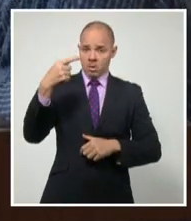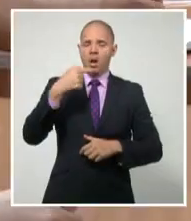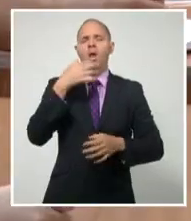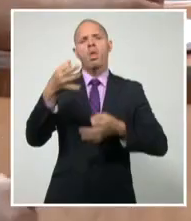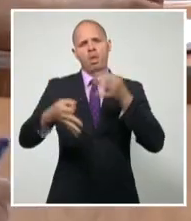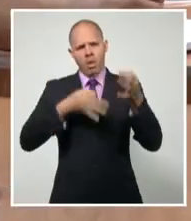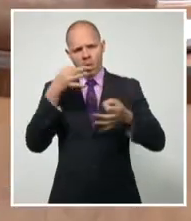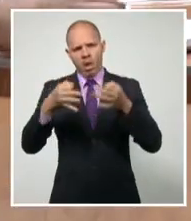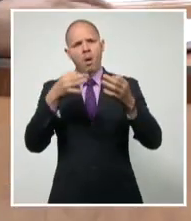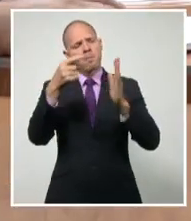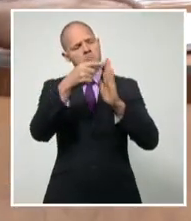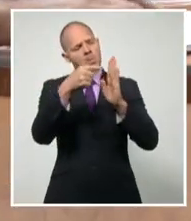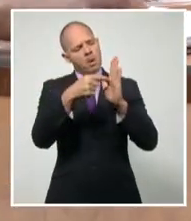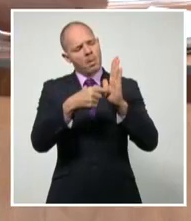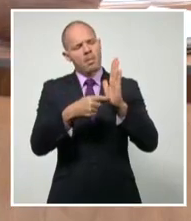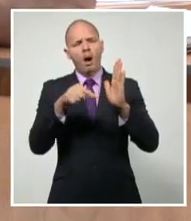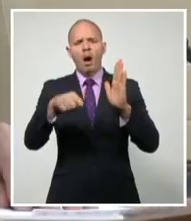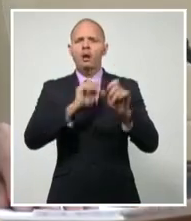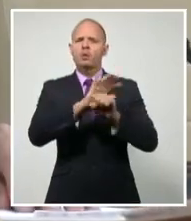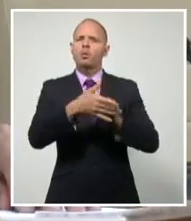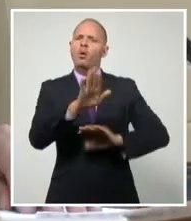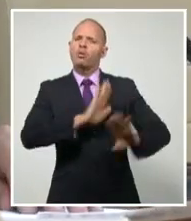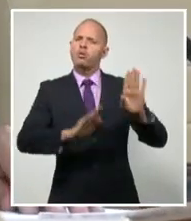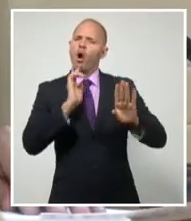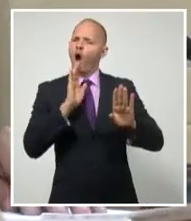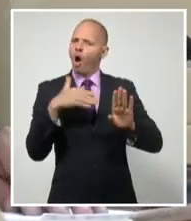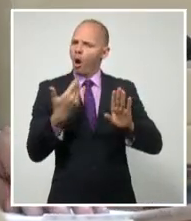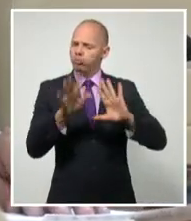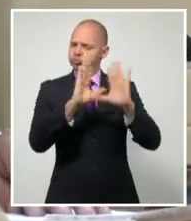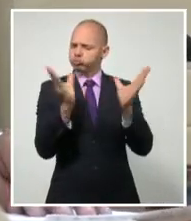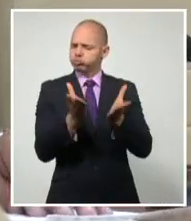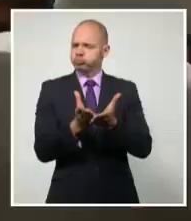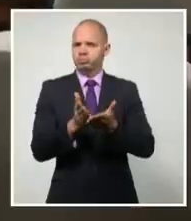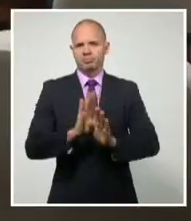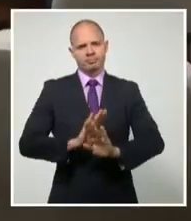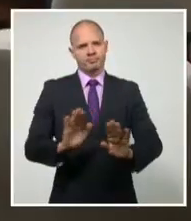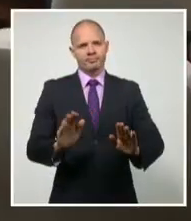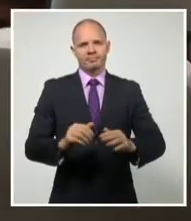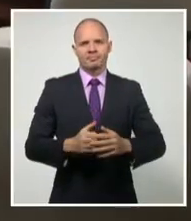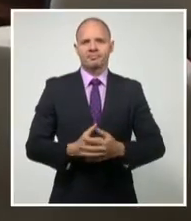con el enfrentamiento a la COVID-19. Boris Fuentes, Sistema Informativo de la Televisión Cubana.